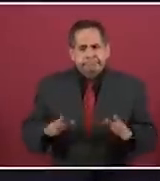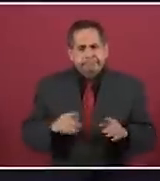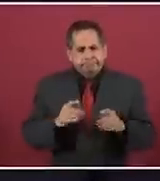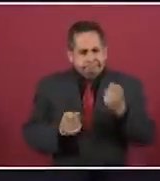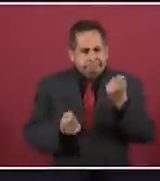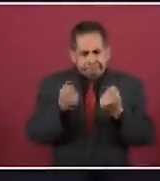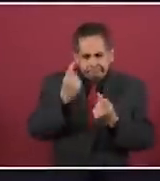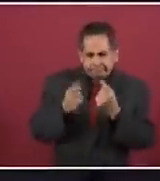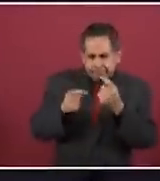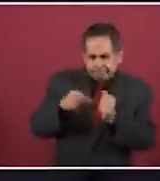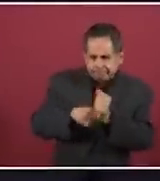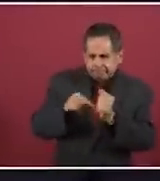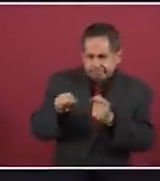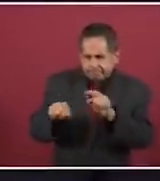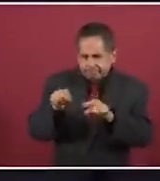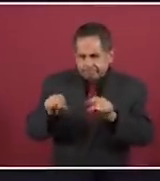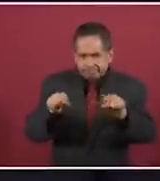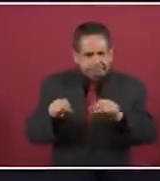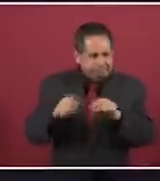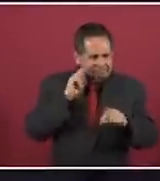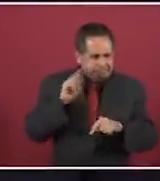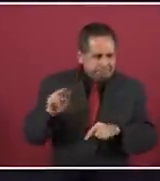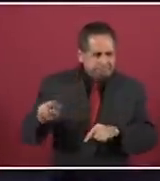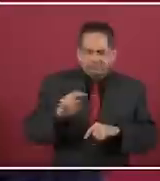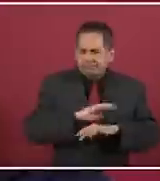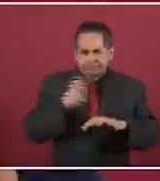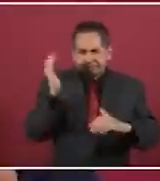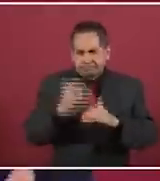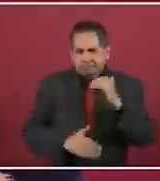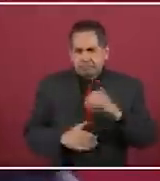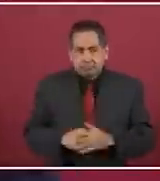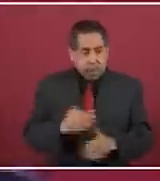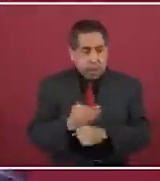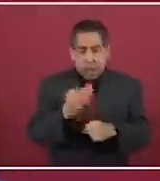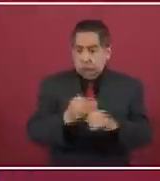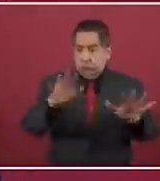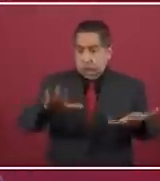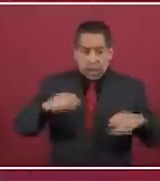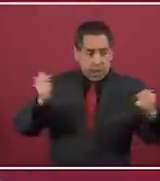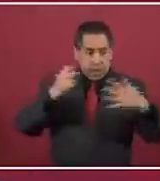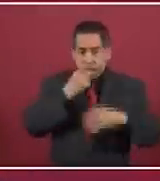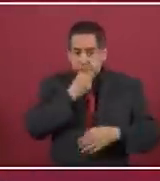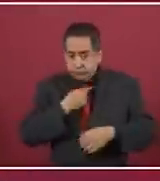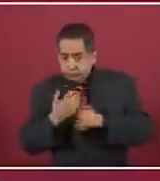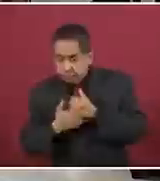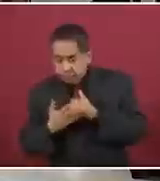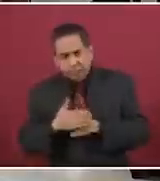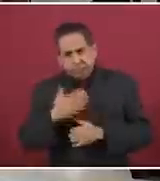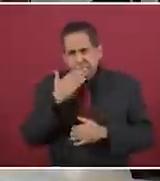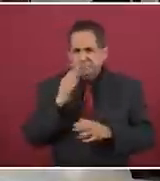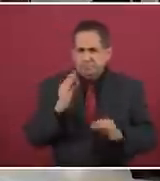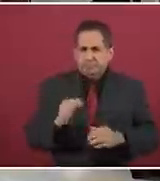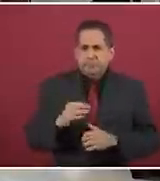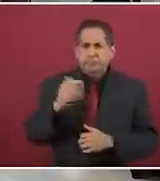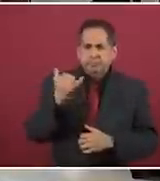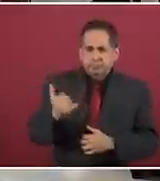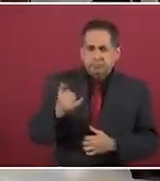sabiendo todas estas cosas. Por eso son buenas estas conferencias.